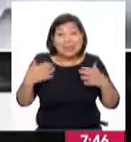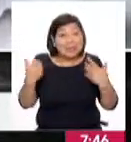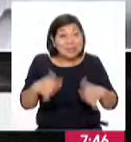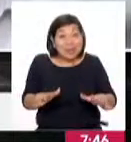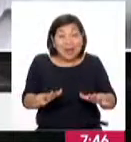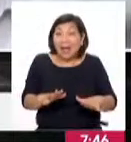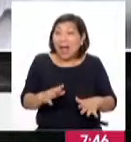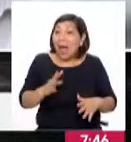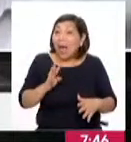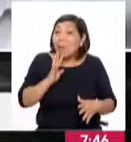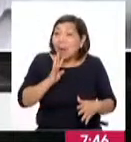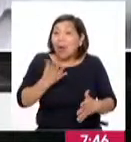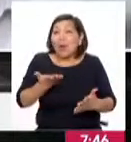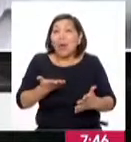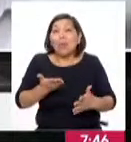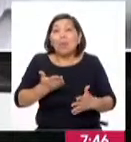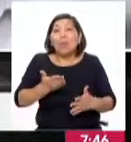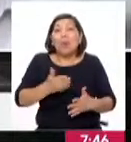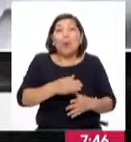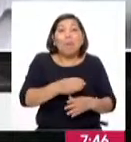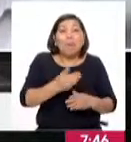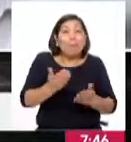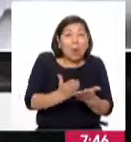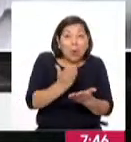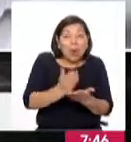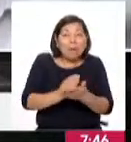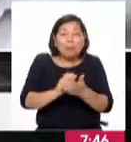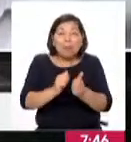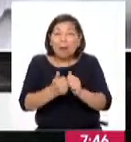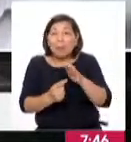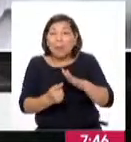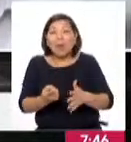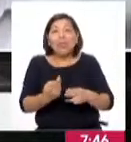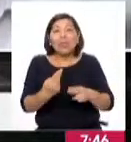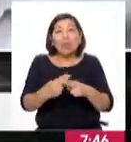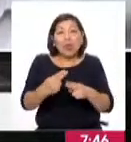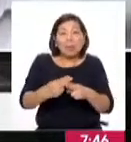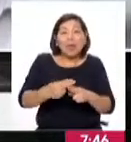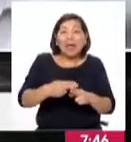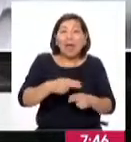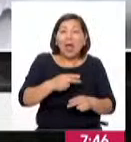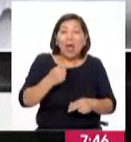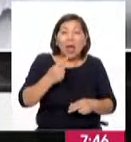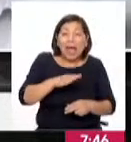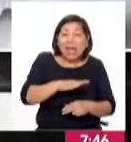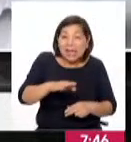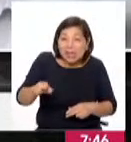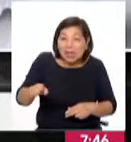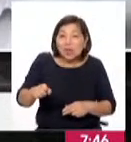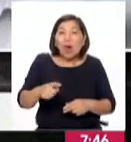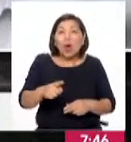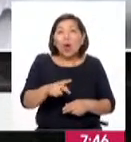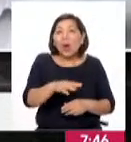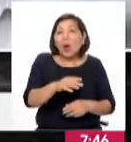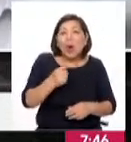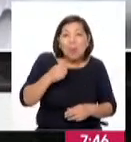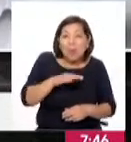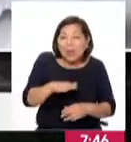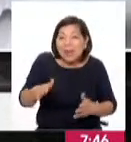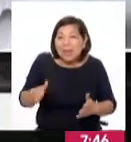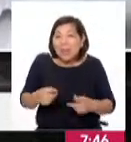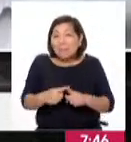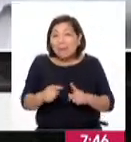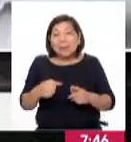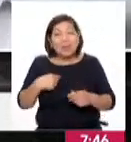hablamos de niña hablamos de niño hablamos de estas situaciones de la meteorología de manera constante no y ahora me